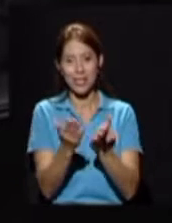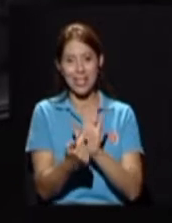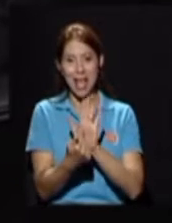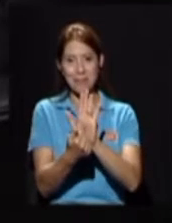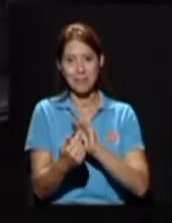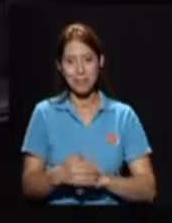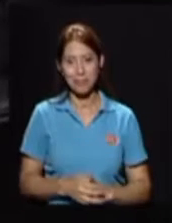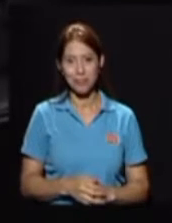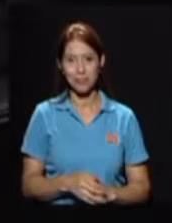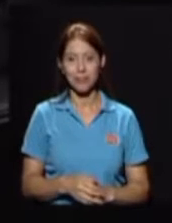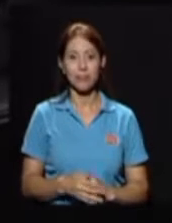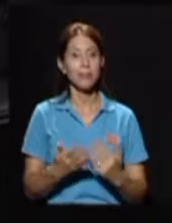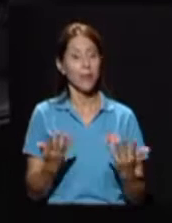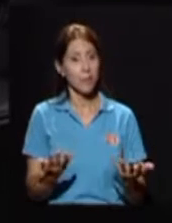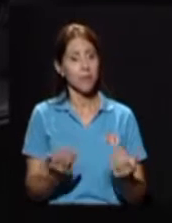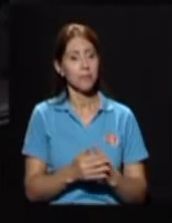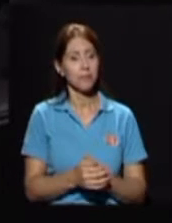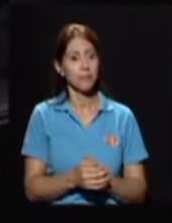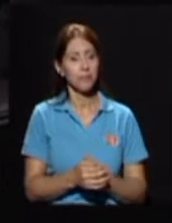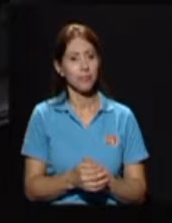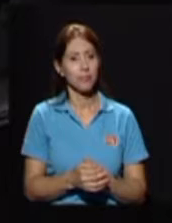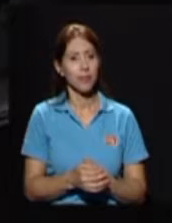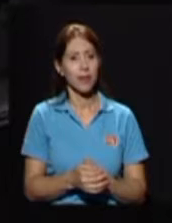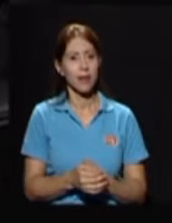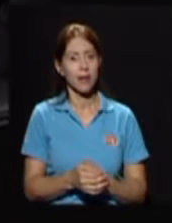Dado que de alguna manera, si me permite usar esa